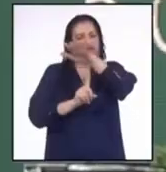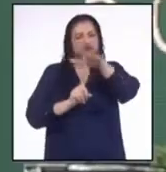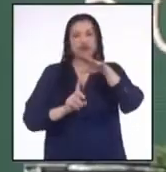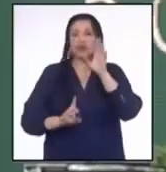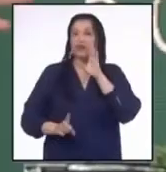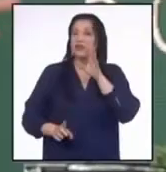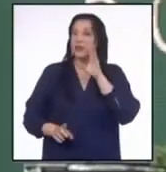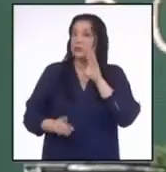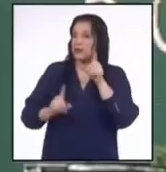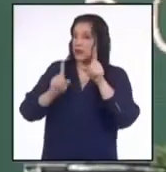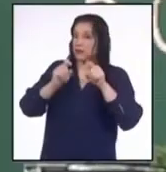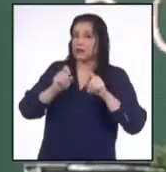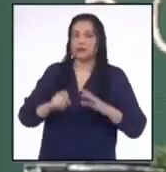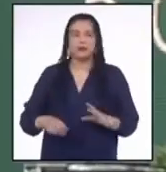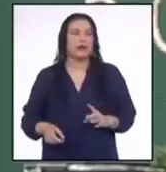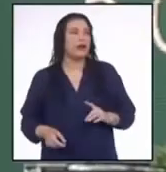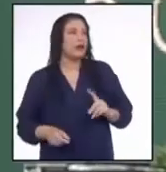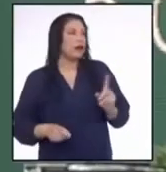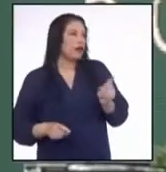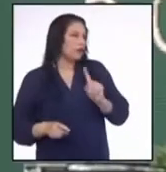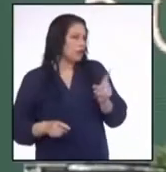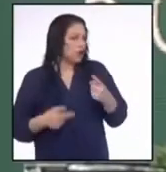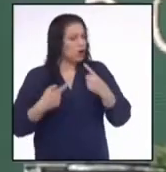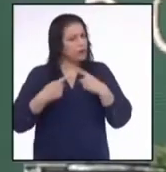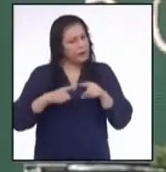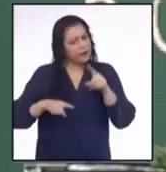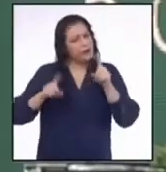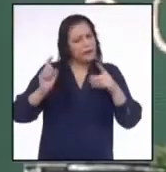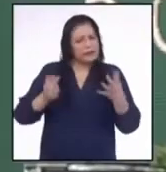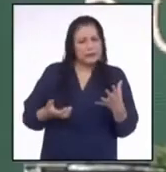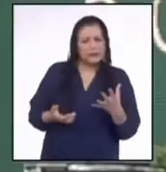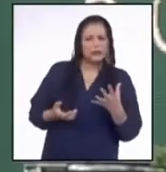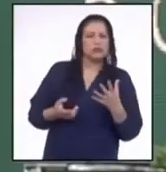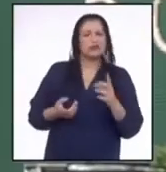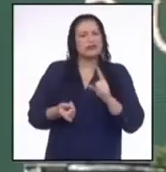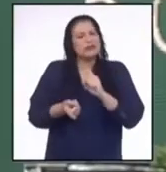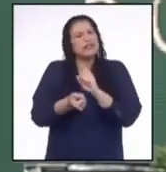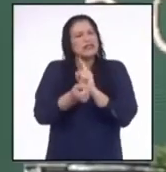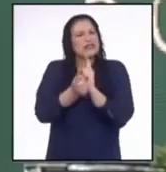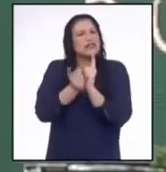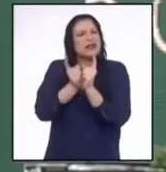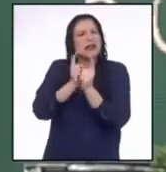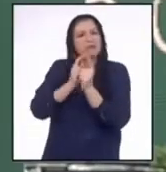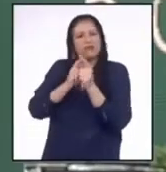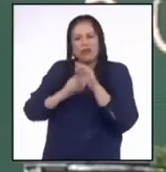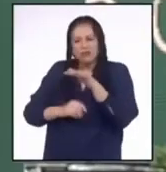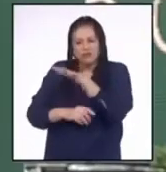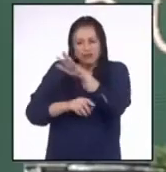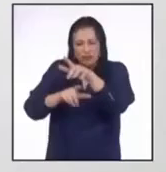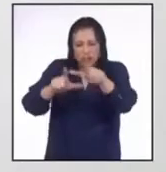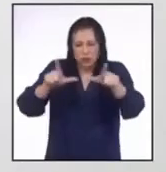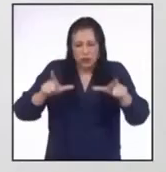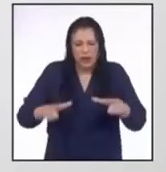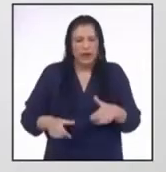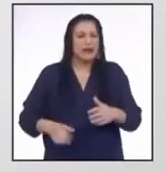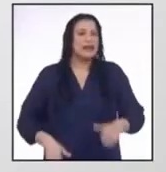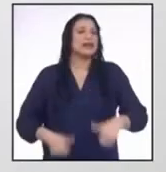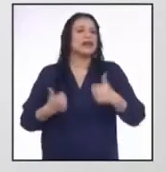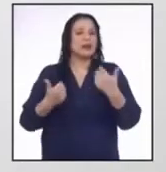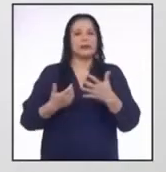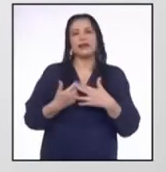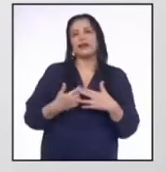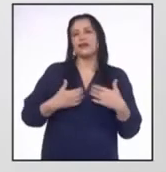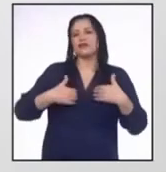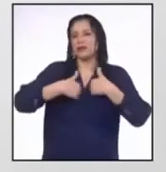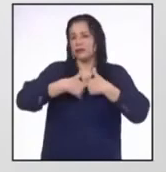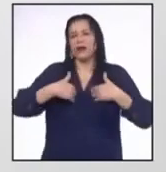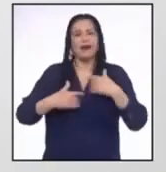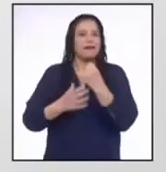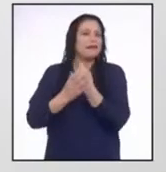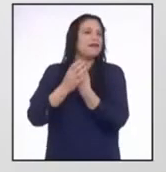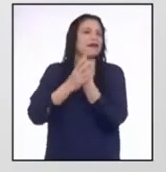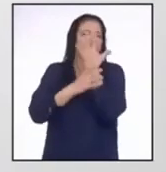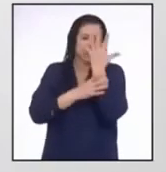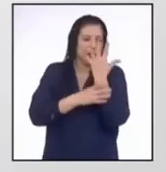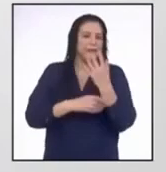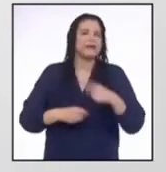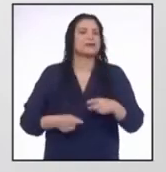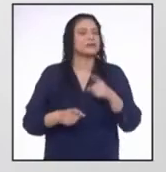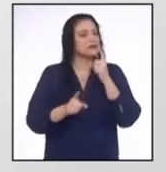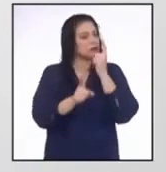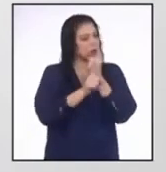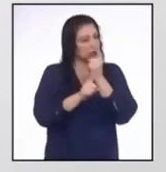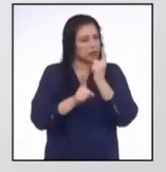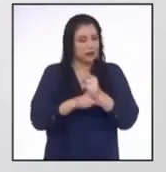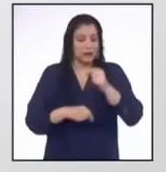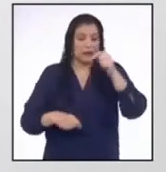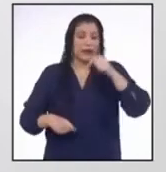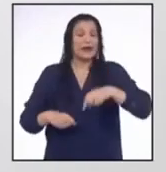ambiente? No, pero igual alteran en algo el ecosistema y por ende la vida de algunas especies. Lo que has dicho es correcto. En